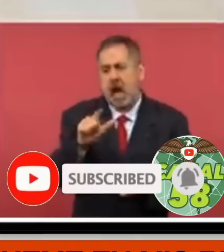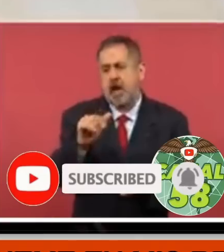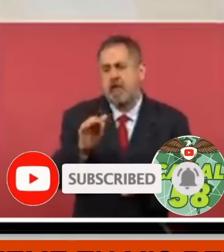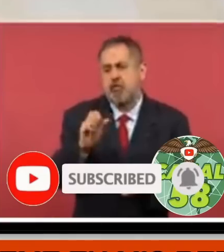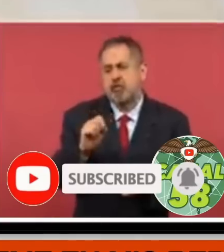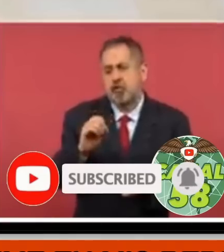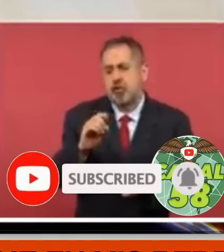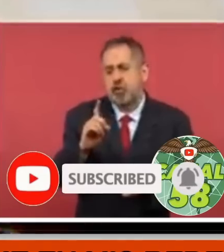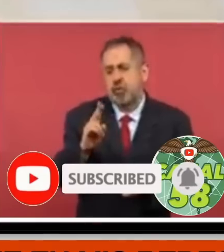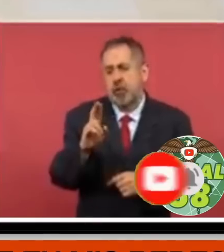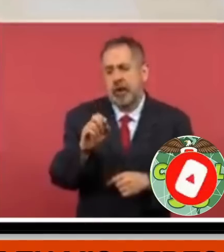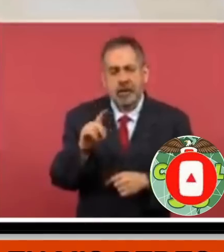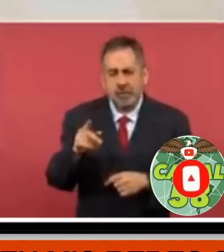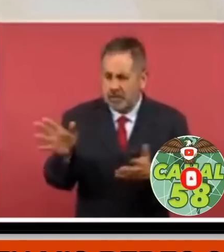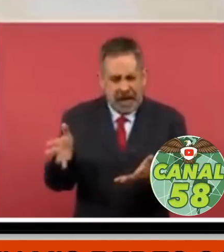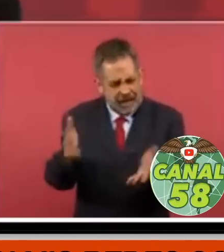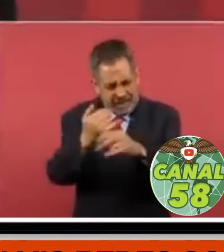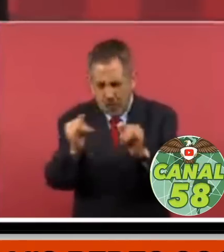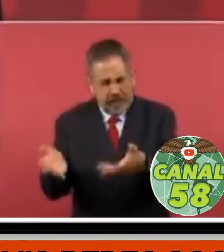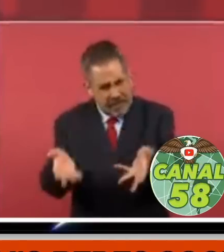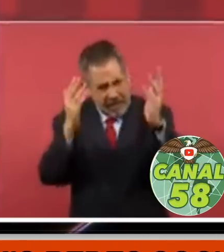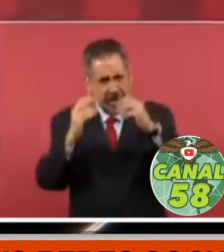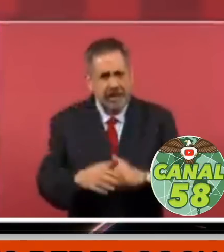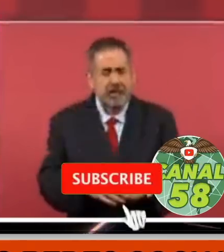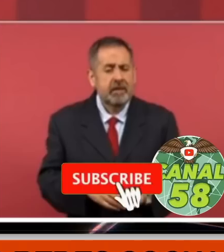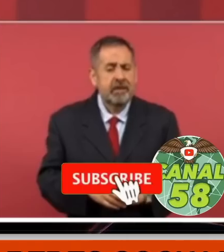Durazo, que él la inaugure.